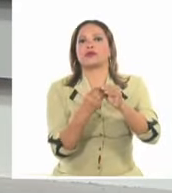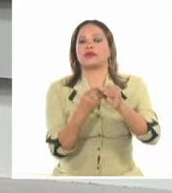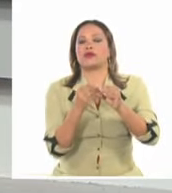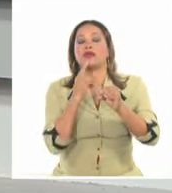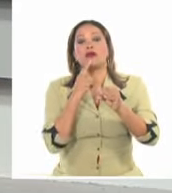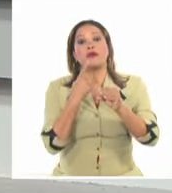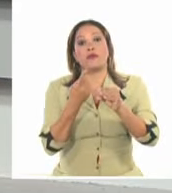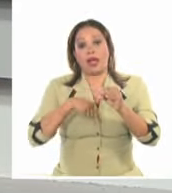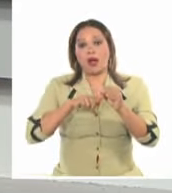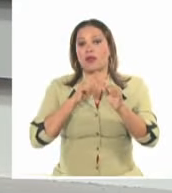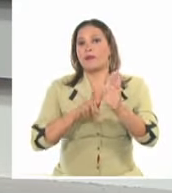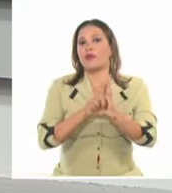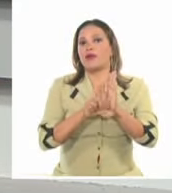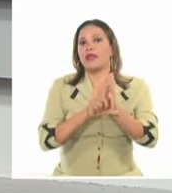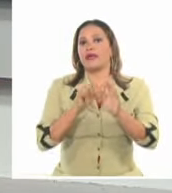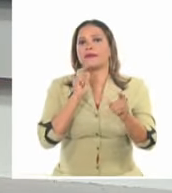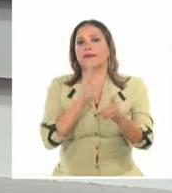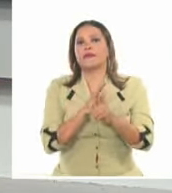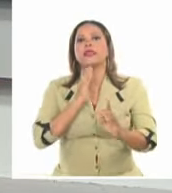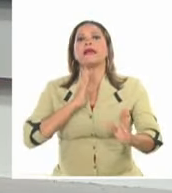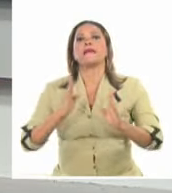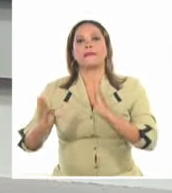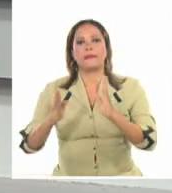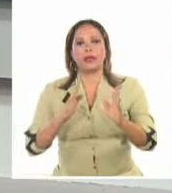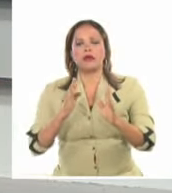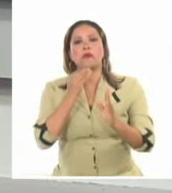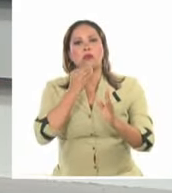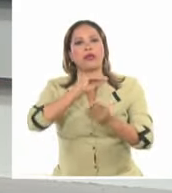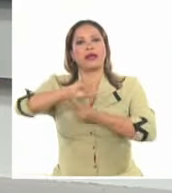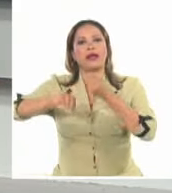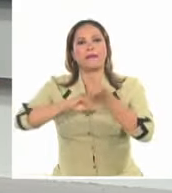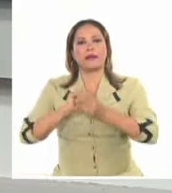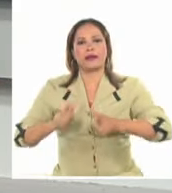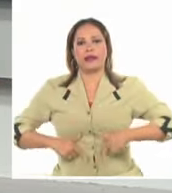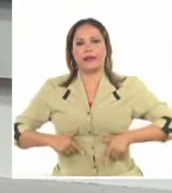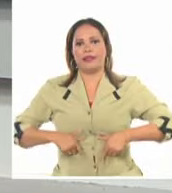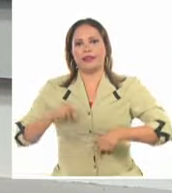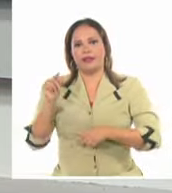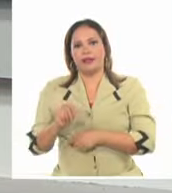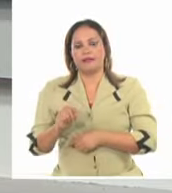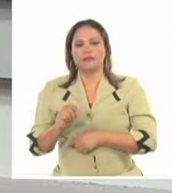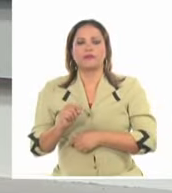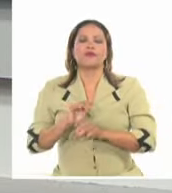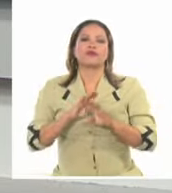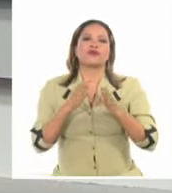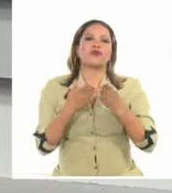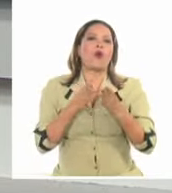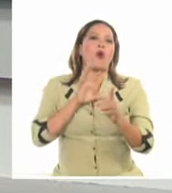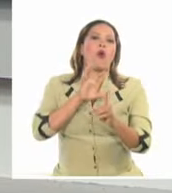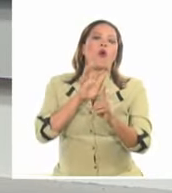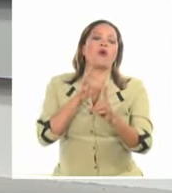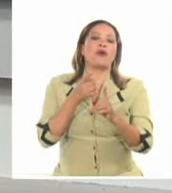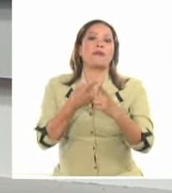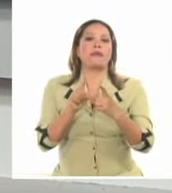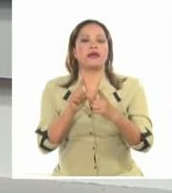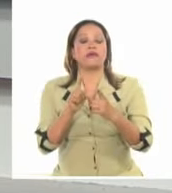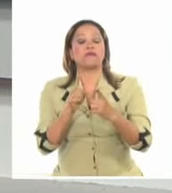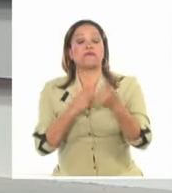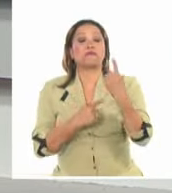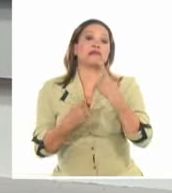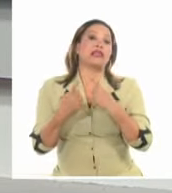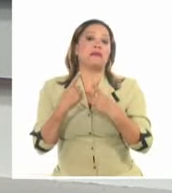ley un periodo en que se pueden sustituir los candidatos. Todo con mucho ruido, pero puede que finalmente pongan a